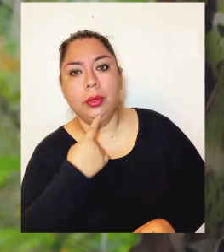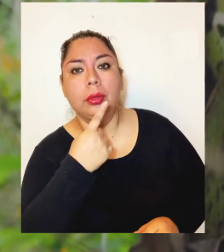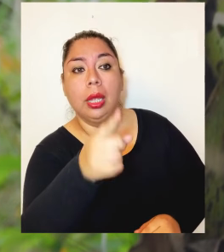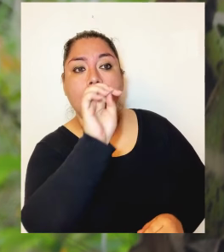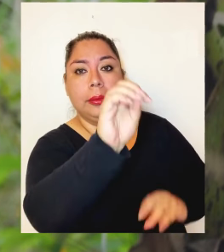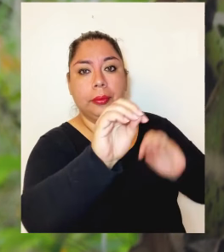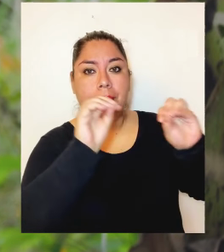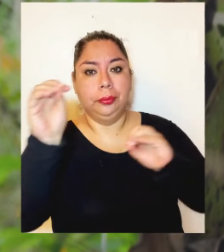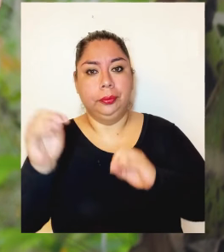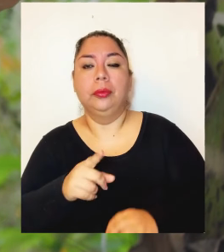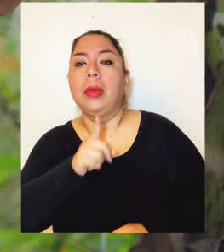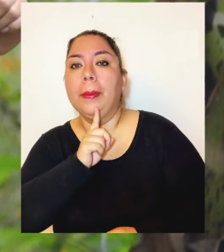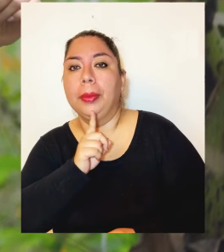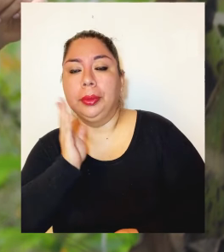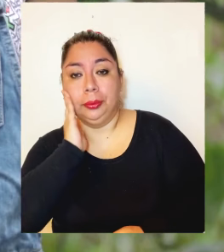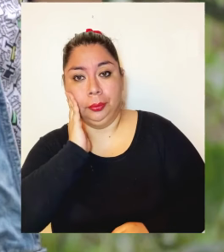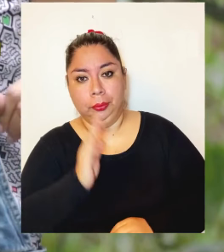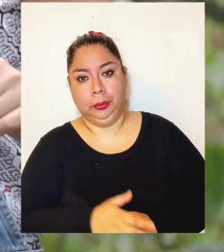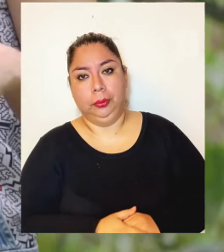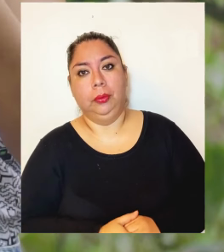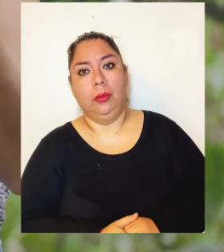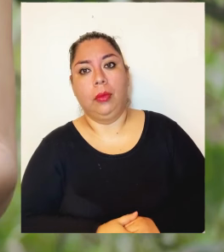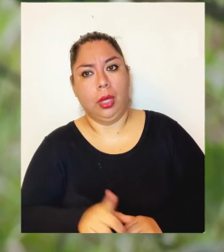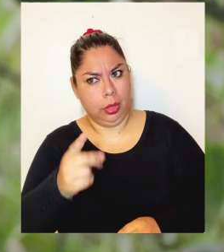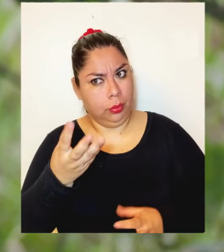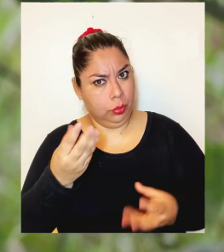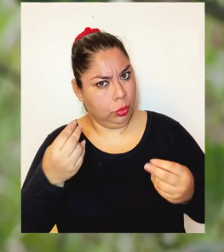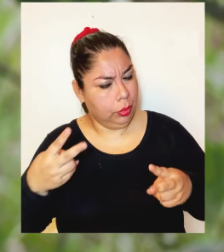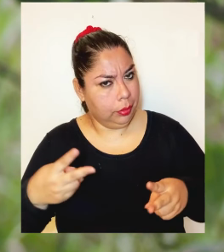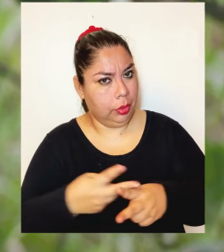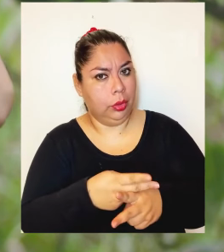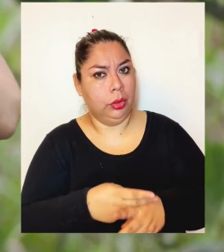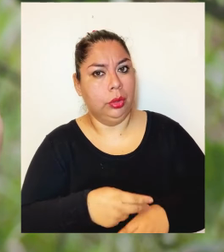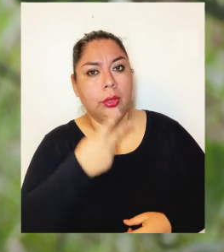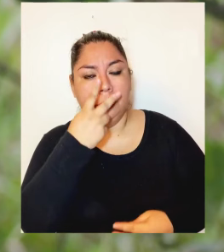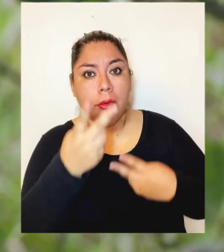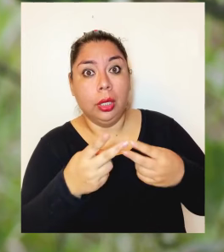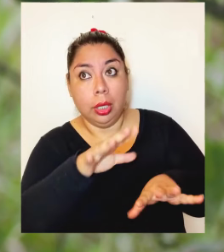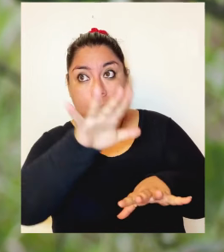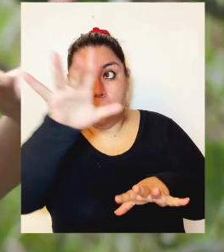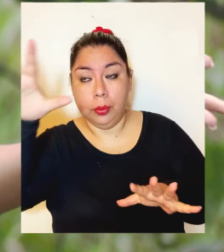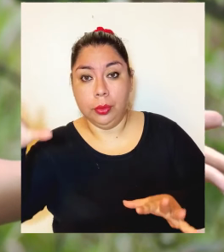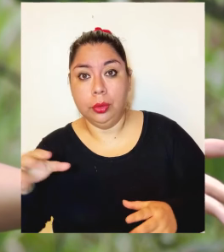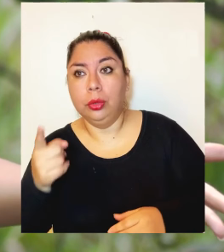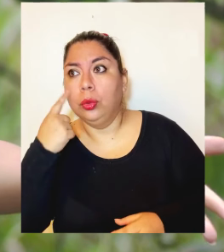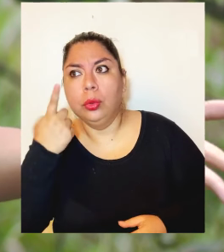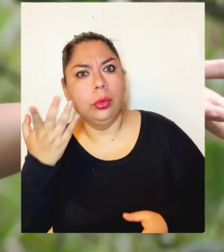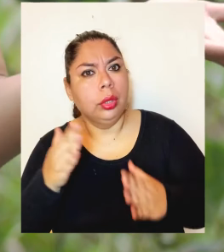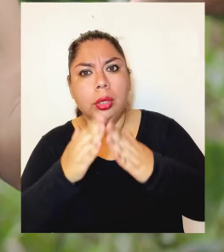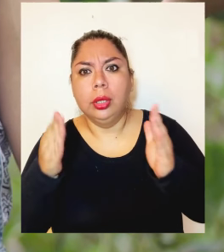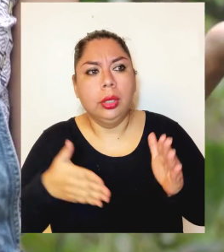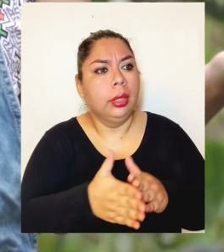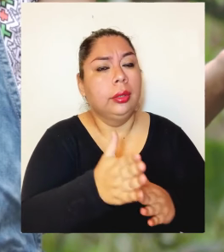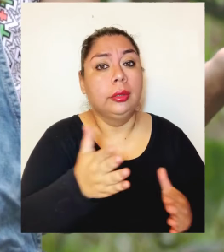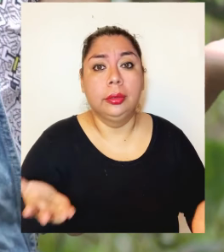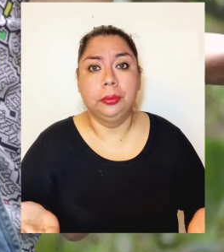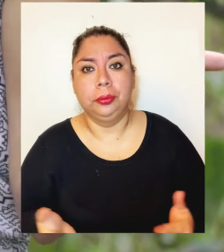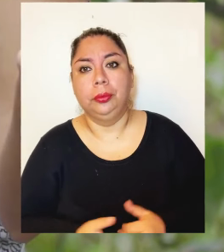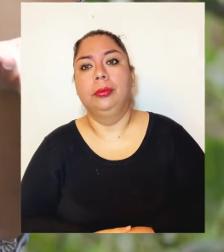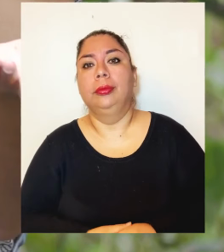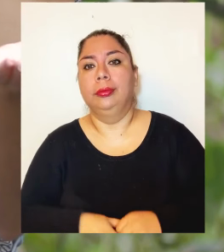debemos dar aviso a nuestros papás. Es muy peligroso internarse en el monte y no encontrar el camino de